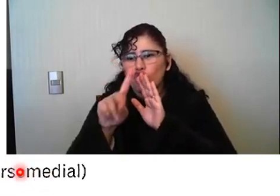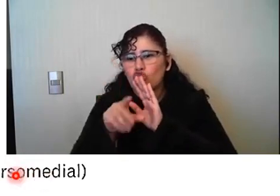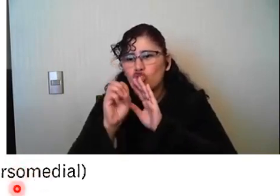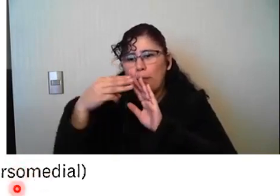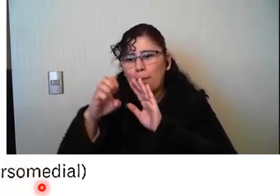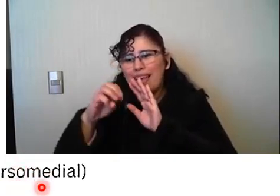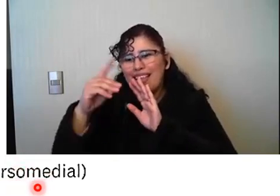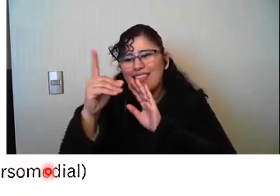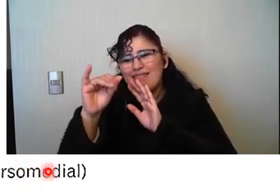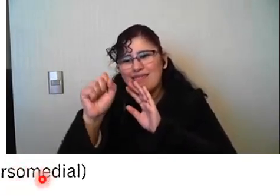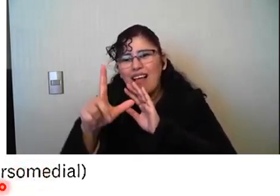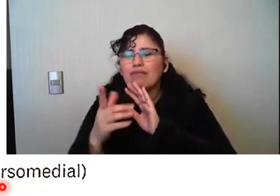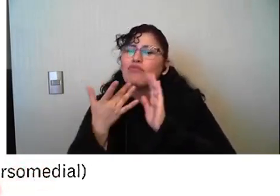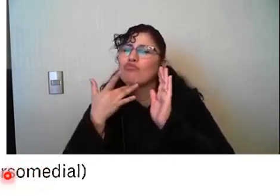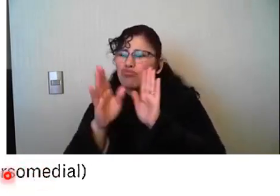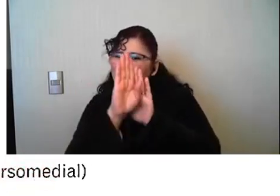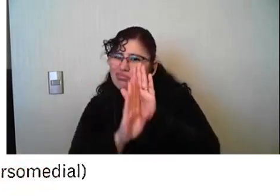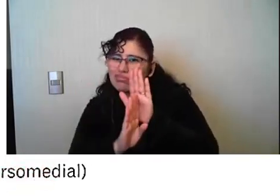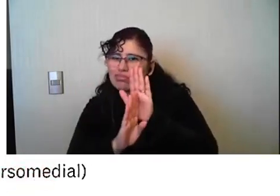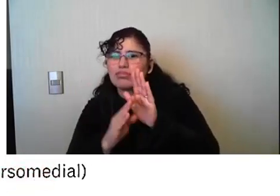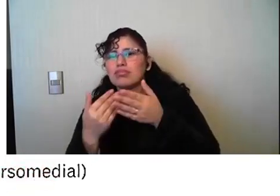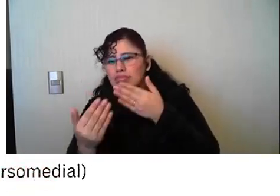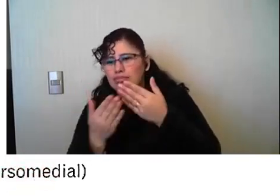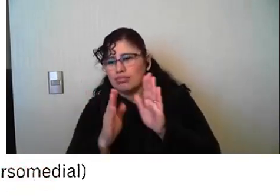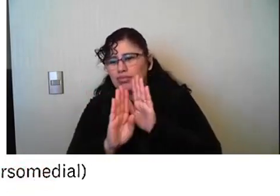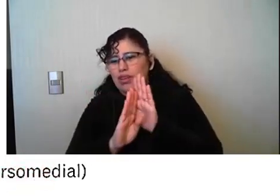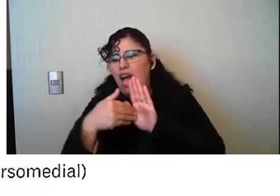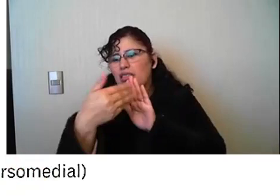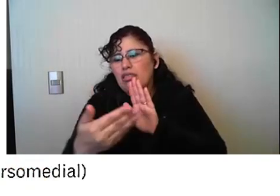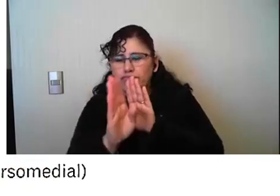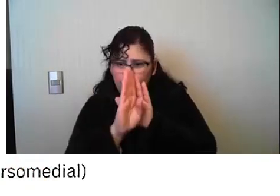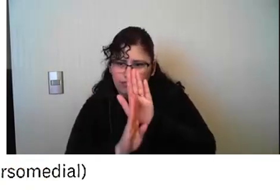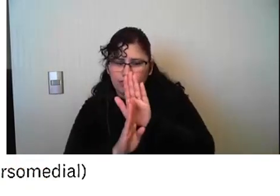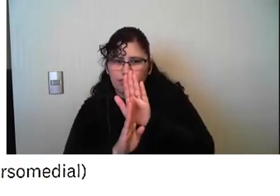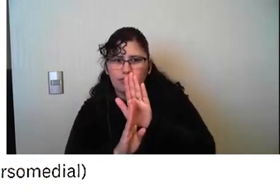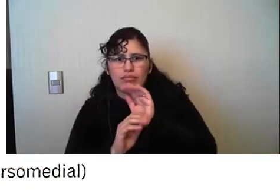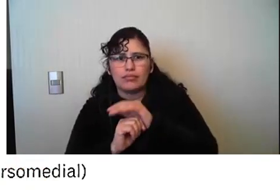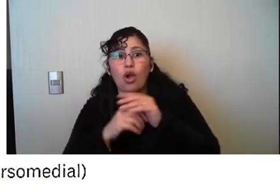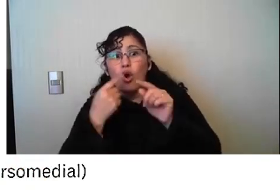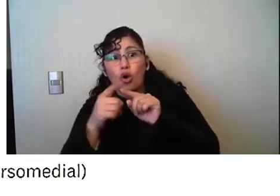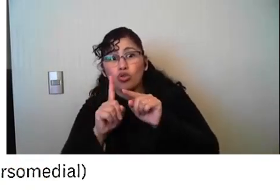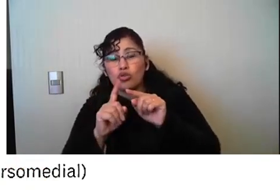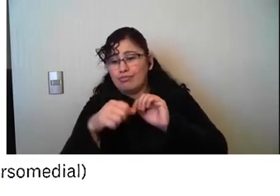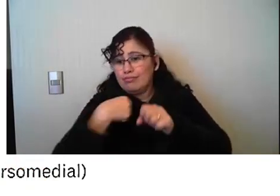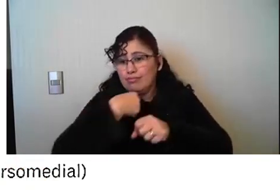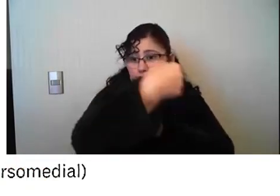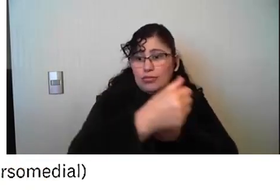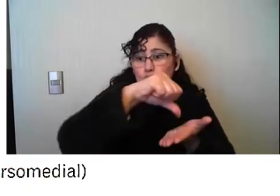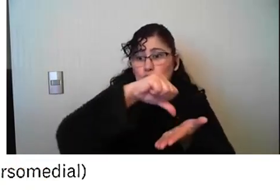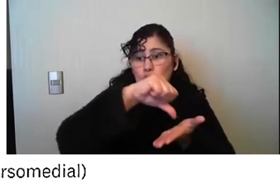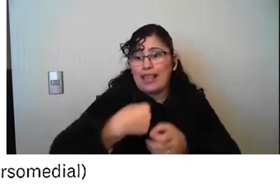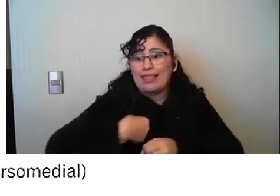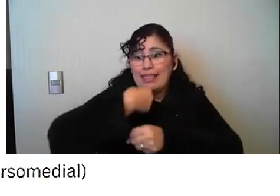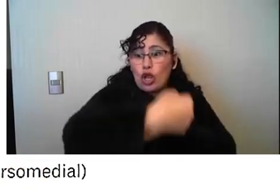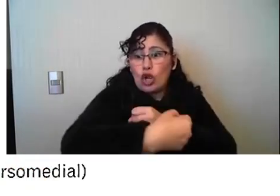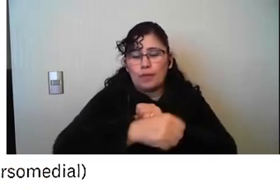que es por la posición anatómica. Es medial, pero es dorsal. Y luego tenemos un núcleo anterior, y